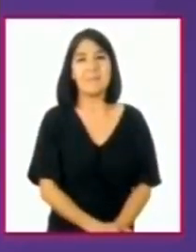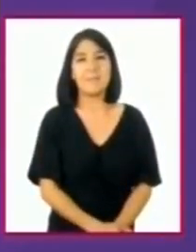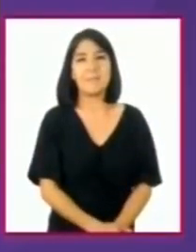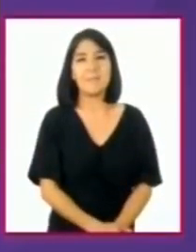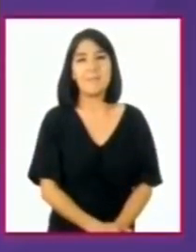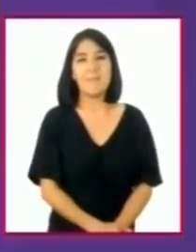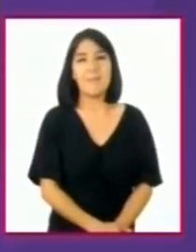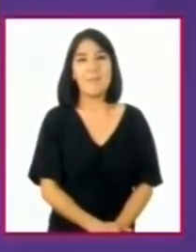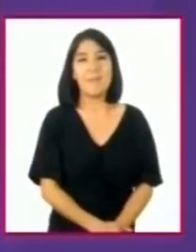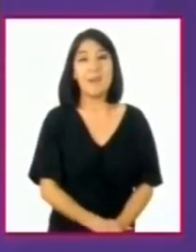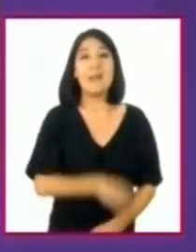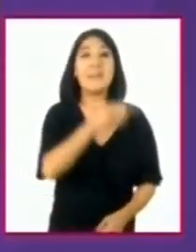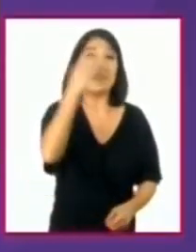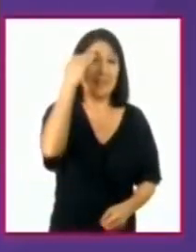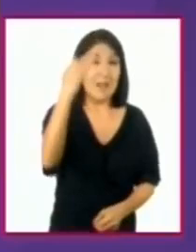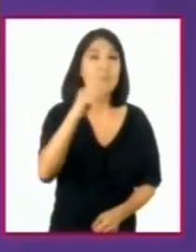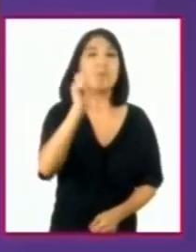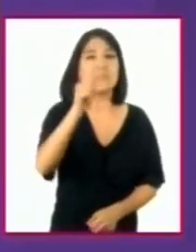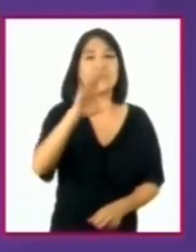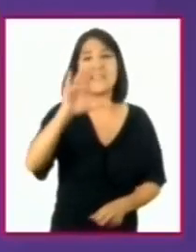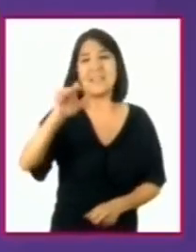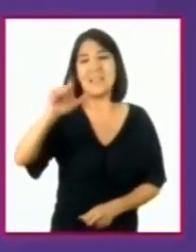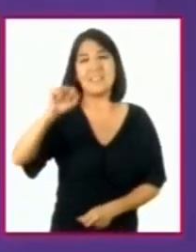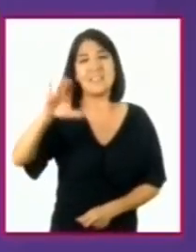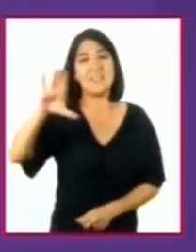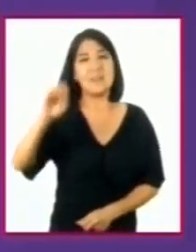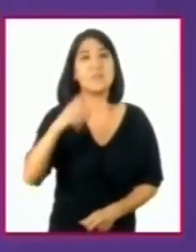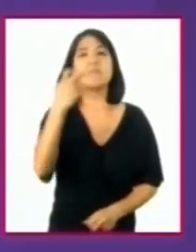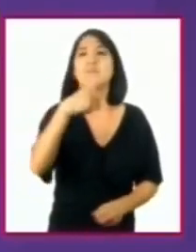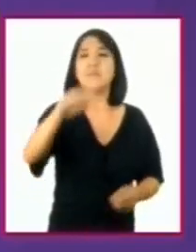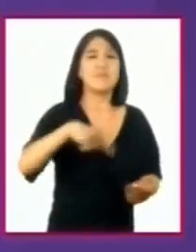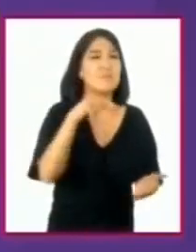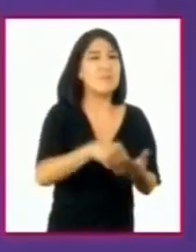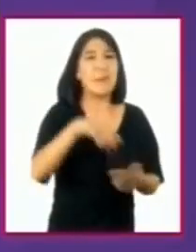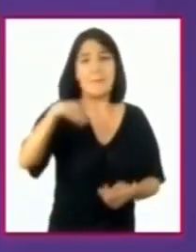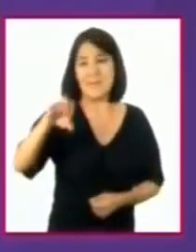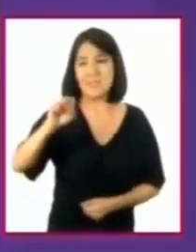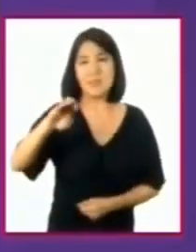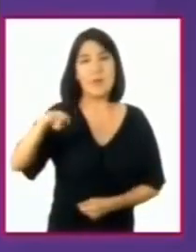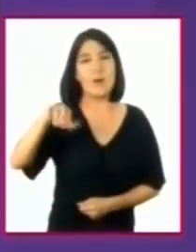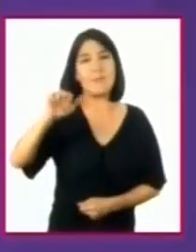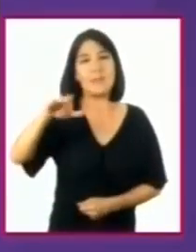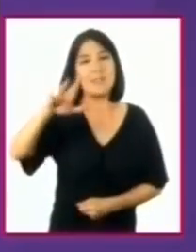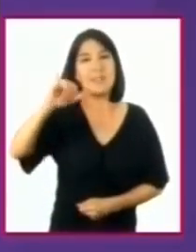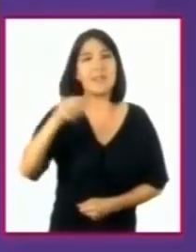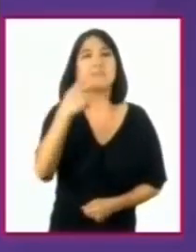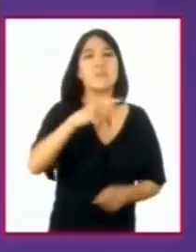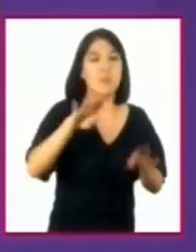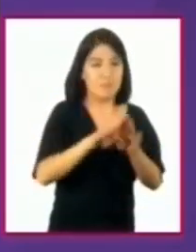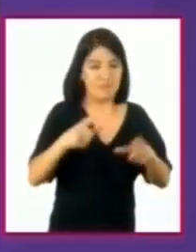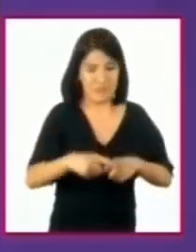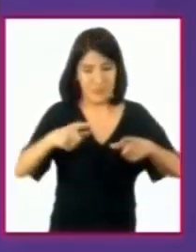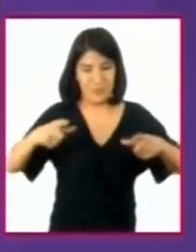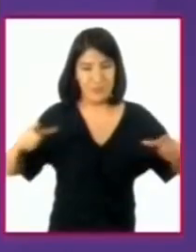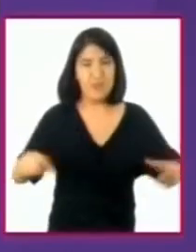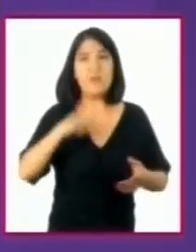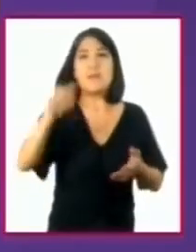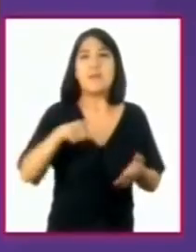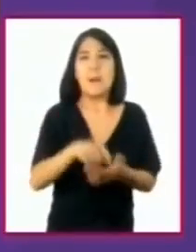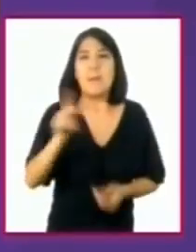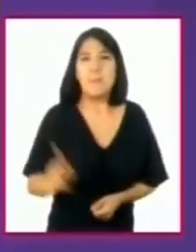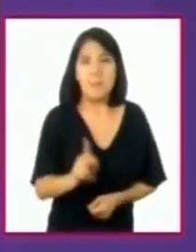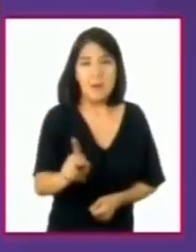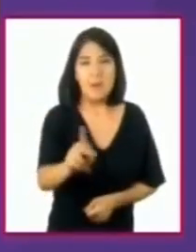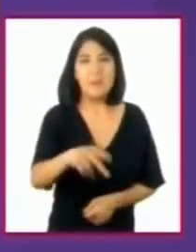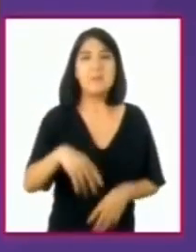El periodo clásico es un momento cumbre en Mesoamérica, caracterizado por el incremento de poblaciones urbanas,